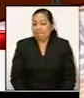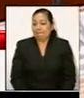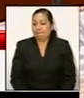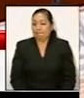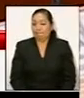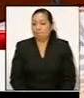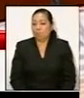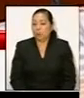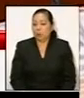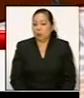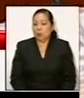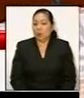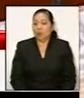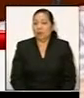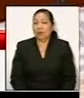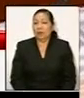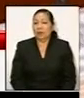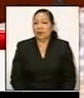pregunte pregunta